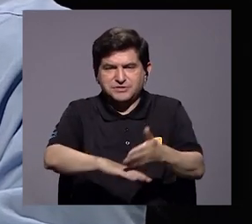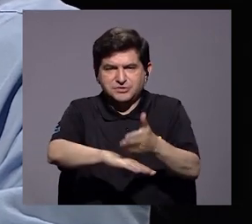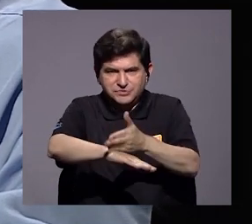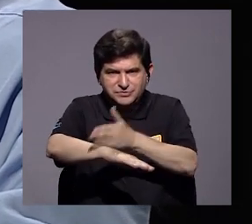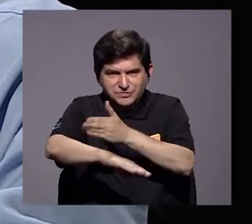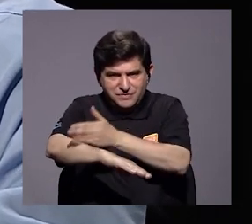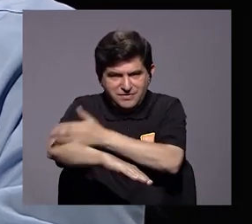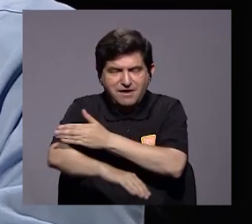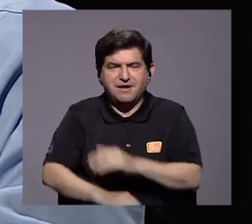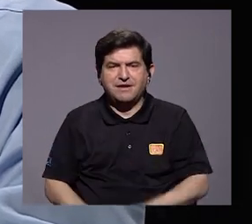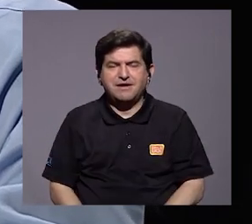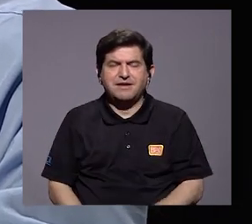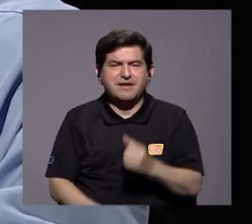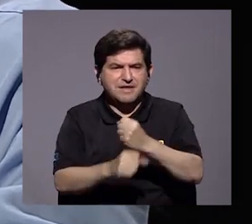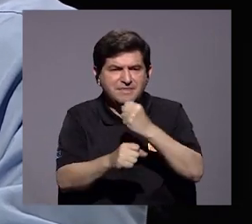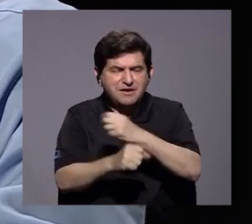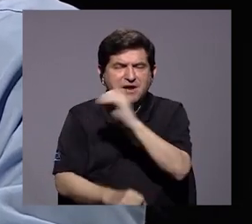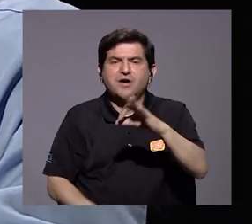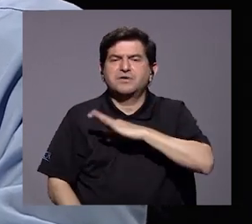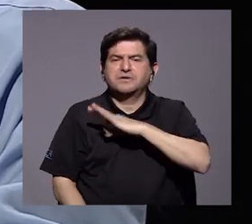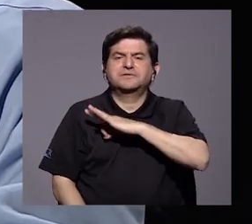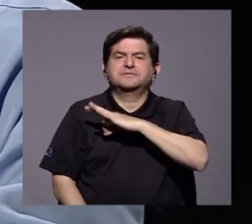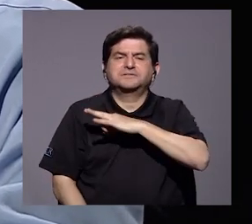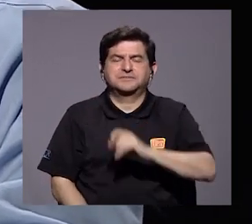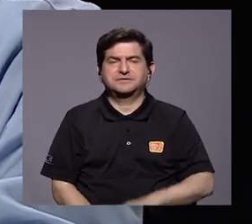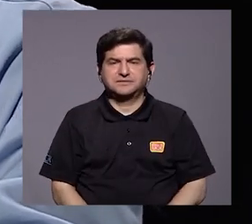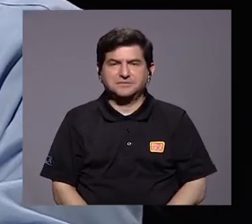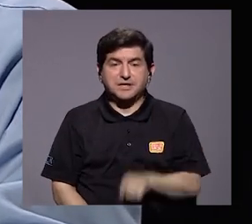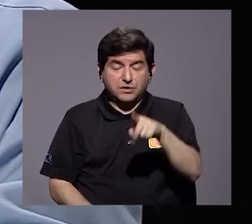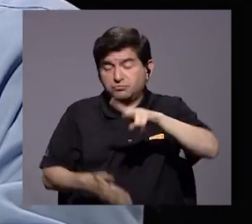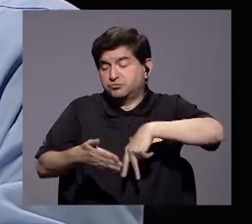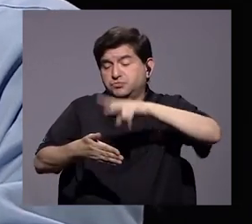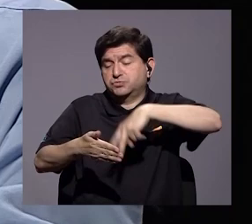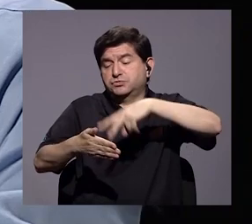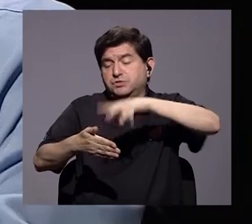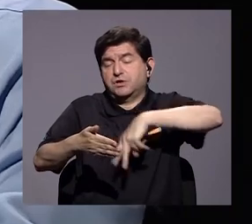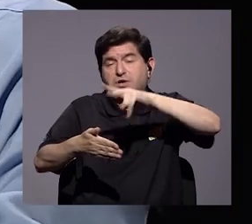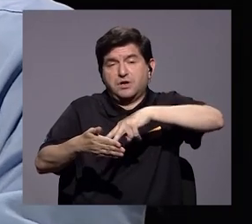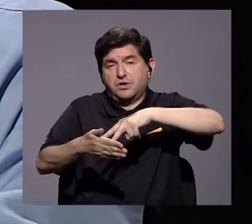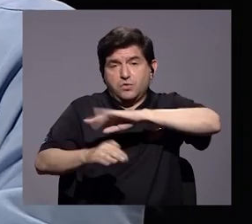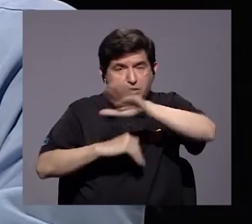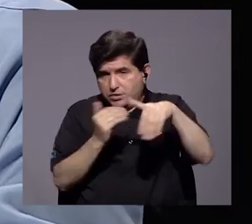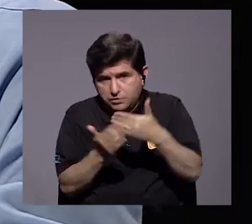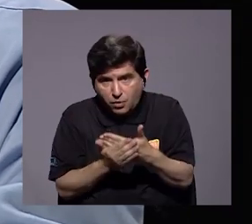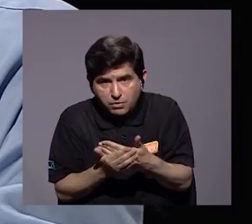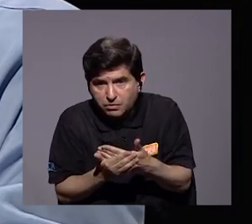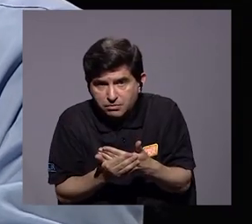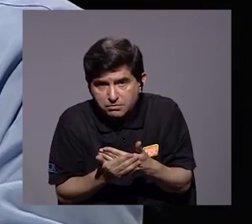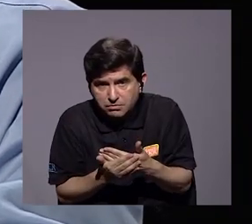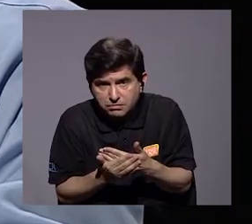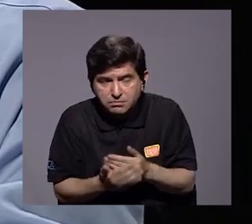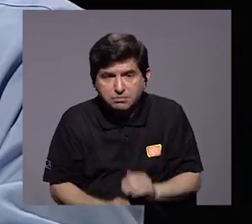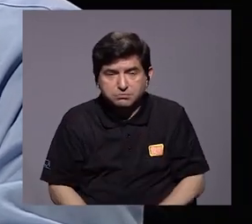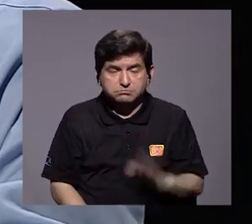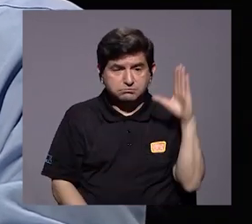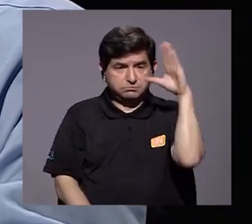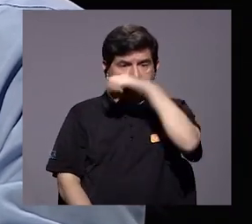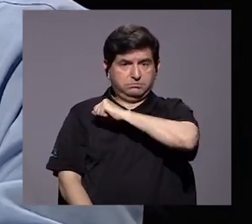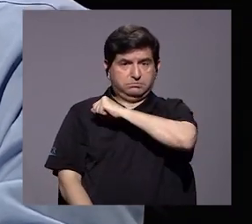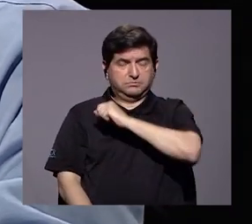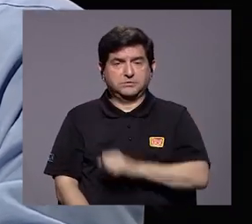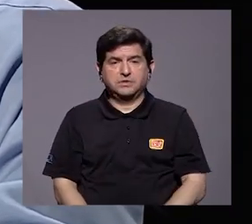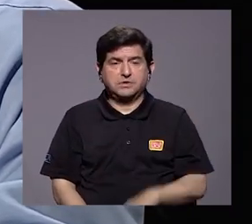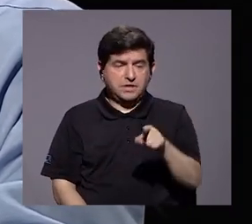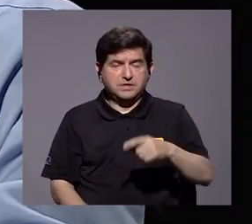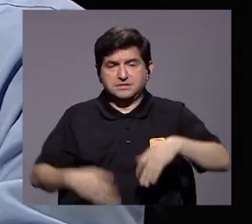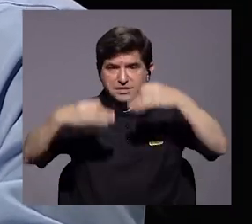crecimiento empleo y bienestar y usted se le dé ese plan para adelante para fácil y se da cuenta de